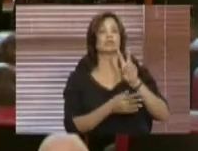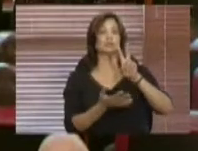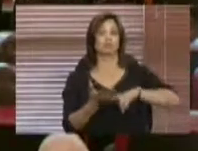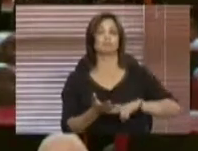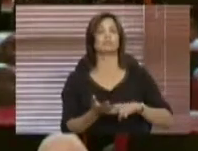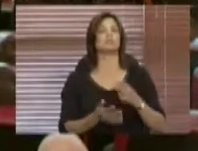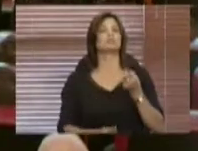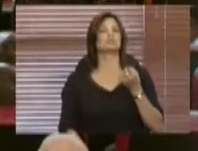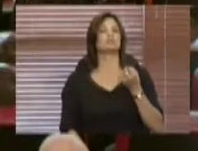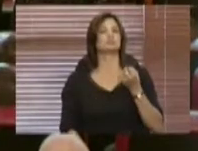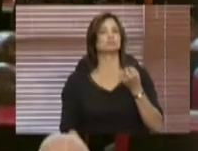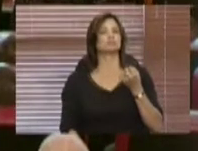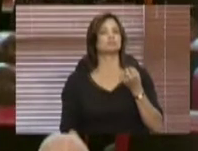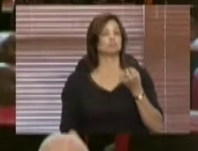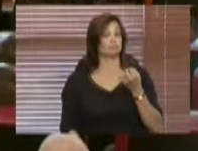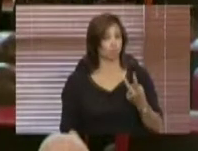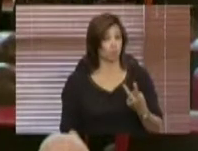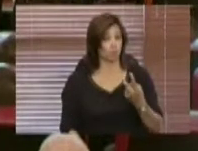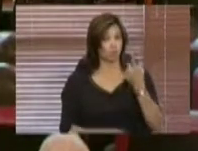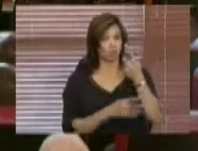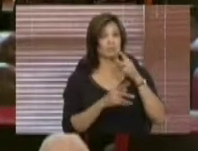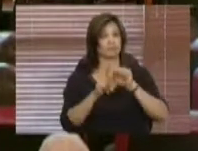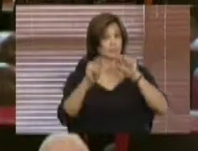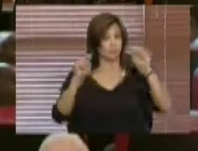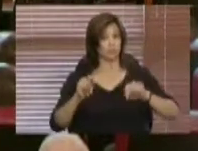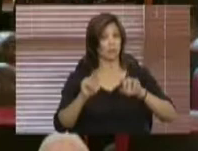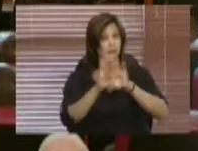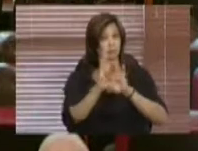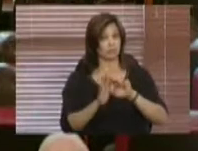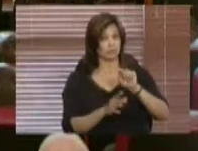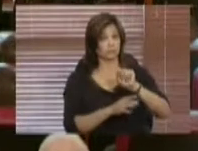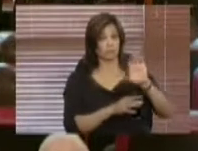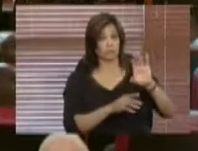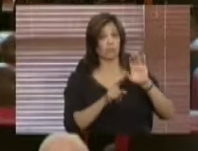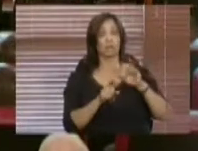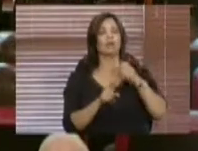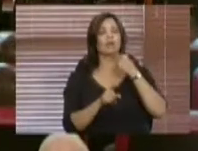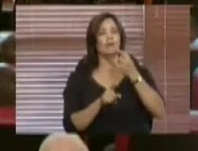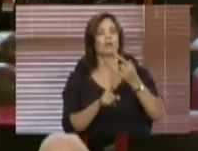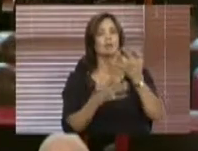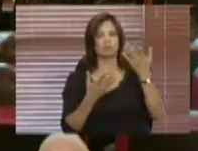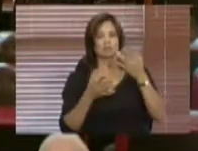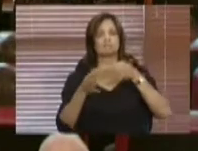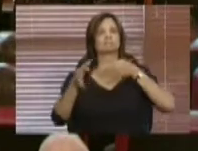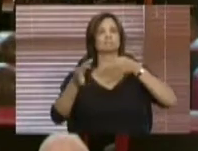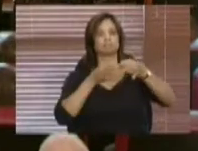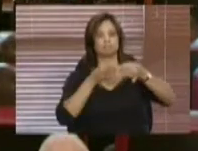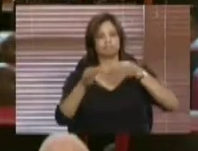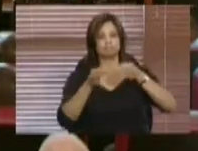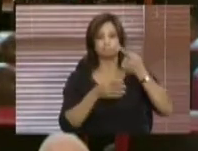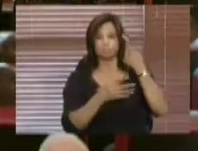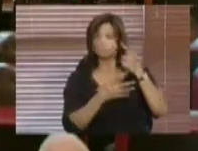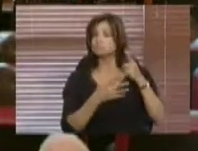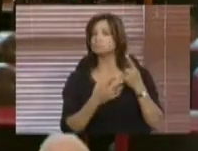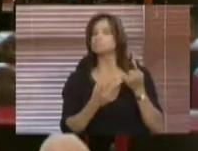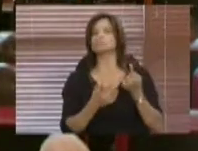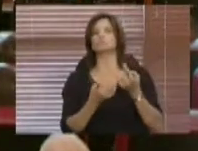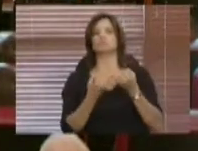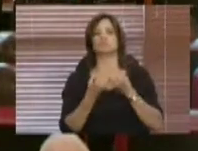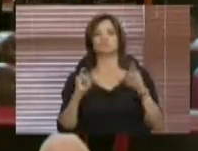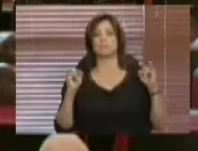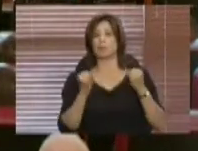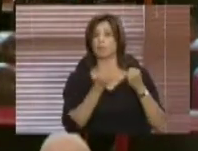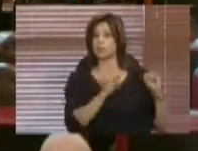2002. En el caso del Tribunal Constitucional hemos dado claras notaciones de absoluta